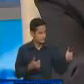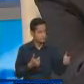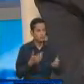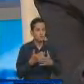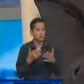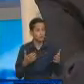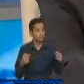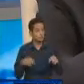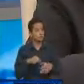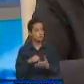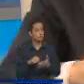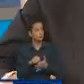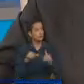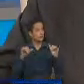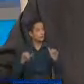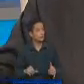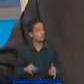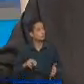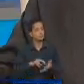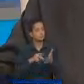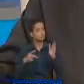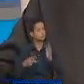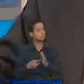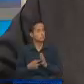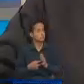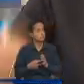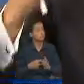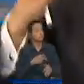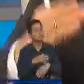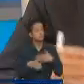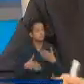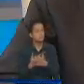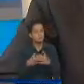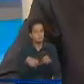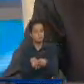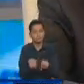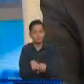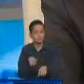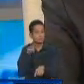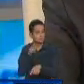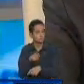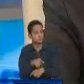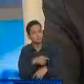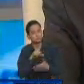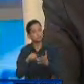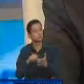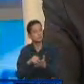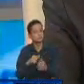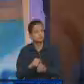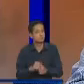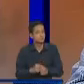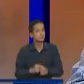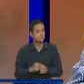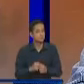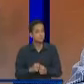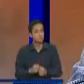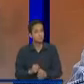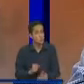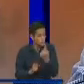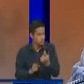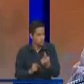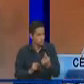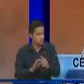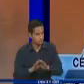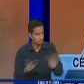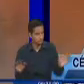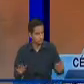los transgénicos podría ser esa solución para combatir esta realidad de crecimiento de las ciudades. Exactamente, una solución más. Una de